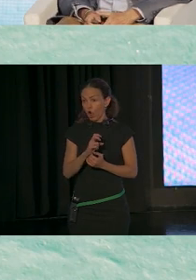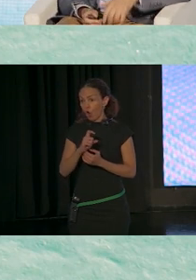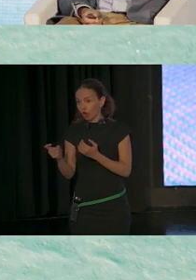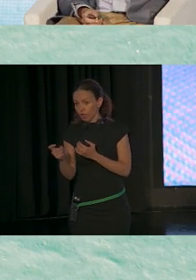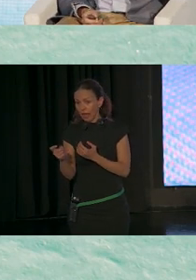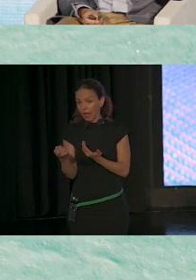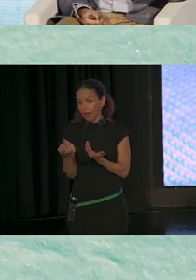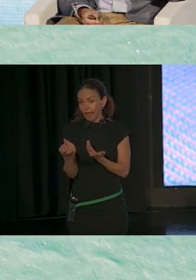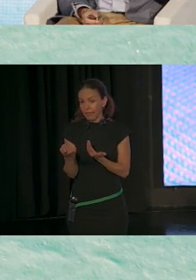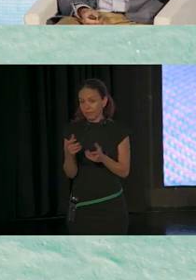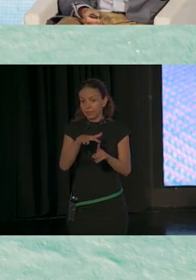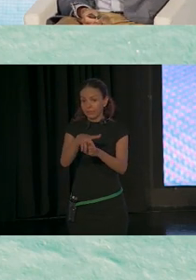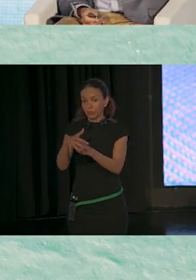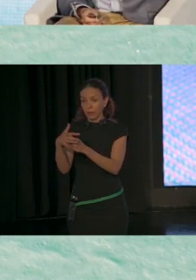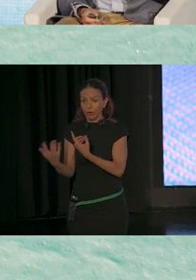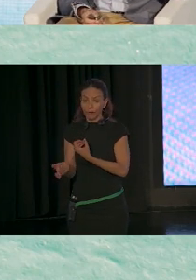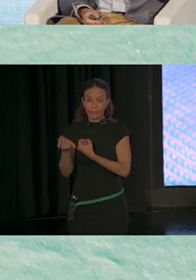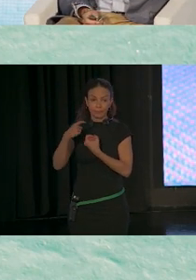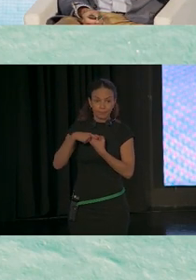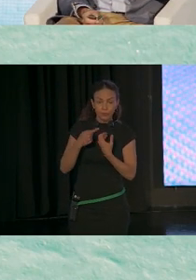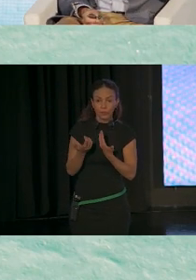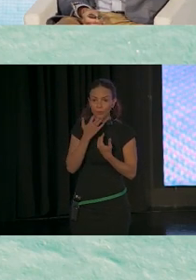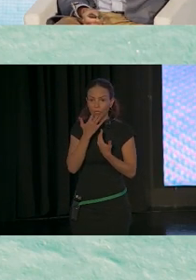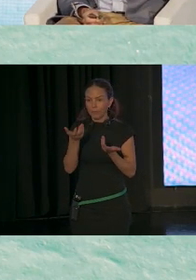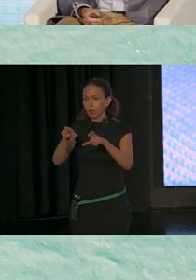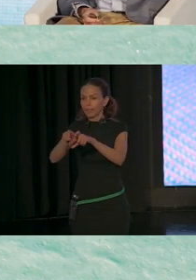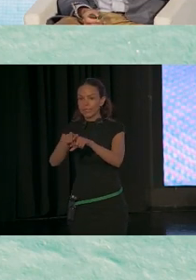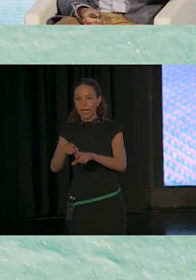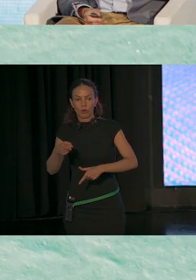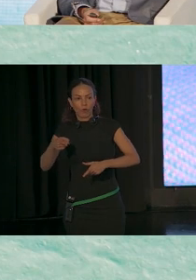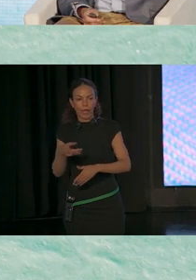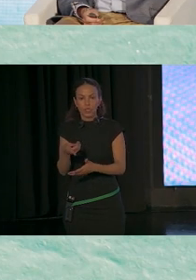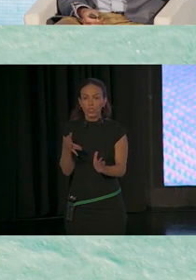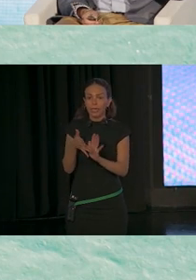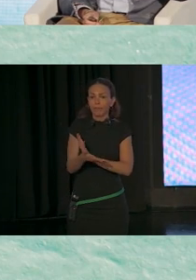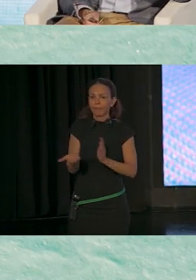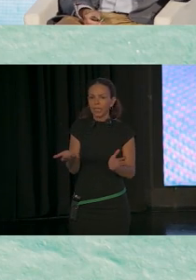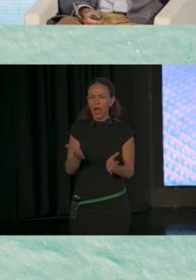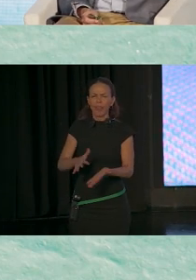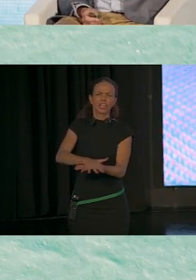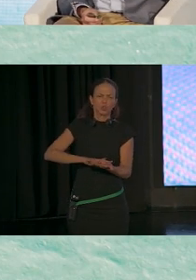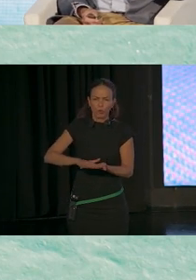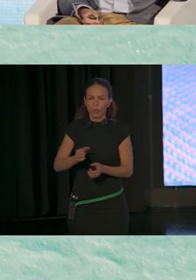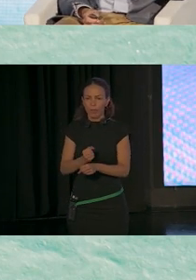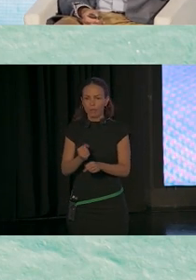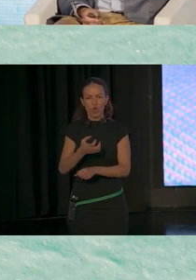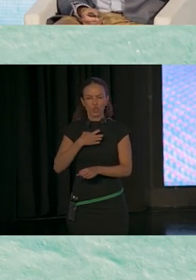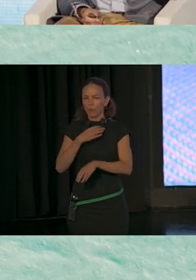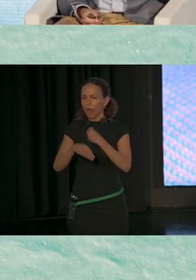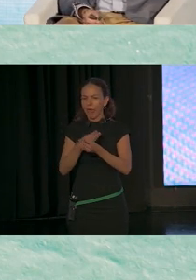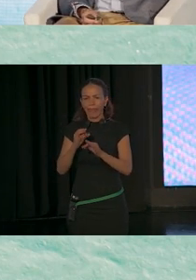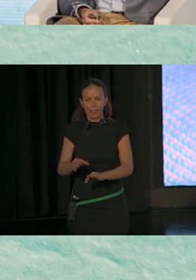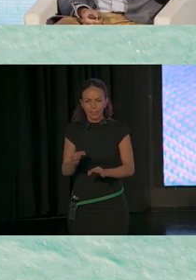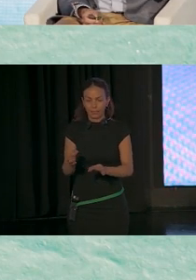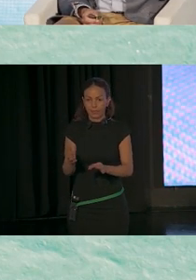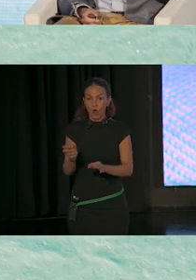variables, implicar otras... Y entonces sale los empresarios y dicen, hombre, esto supondrá una destrucción de empleo, no se puede hacer así, porque bla, bla,